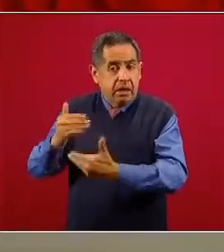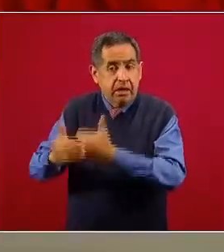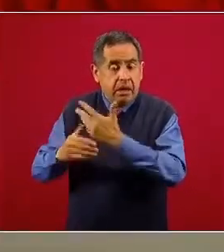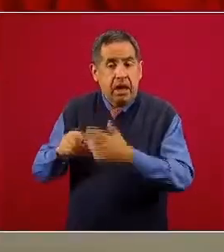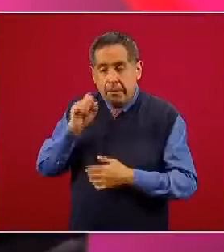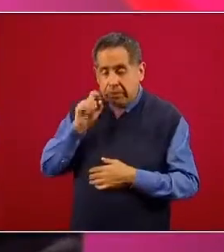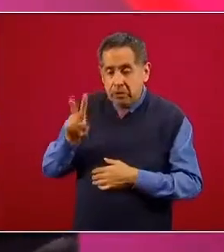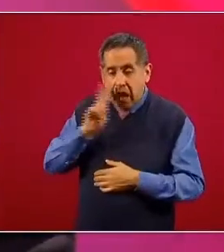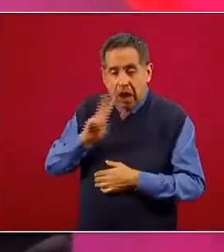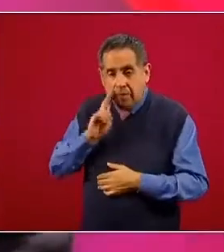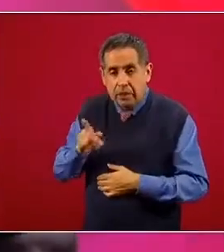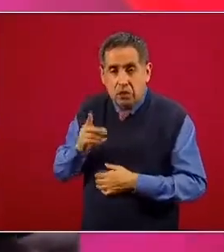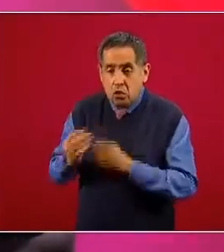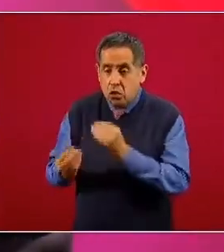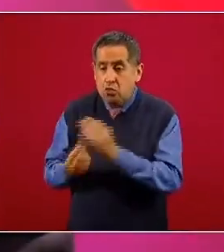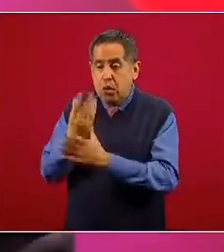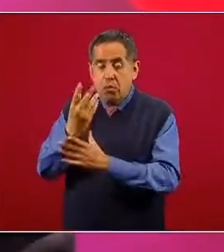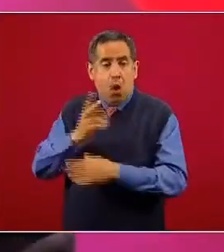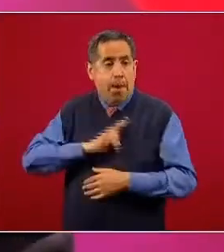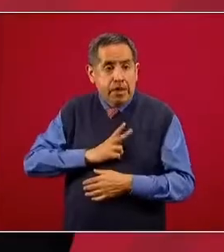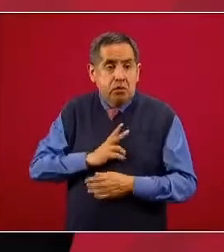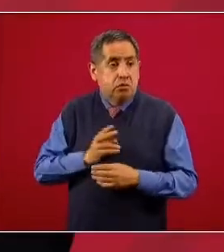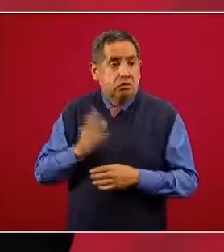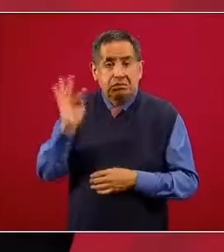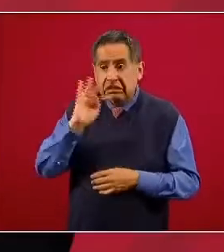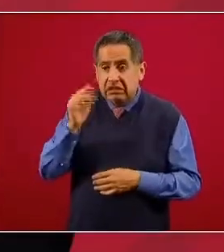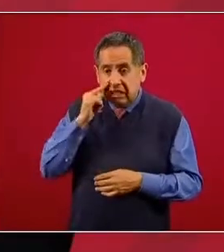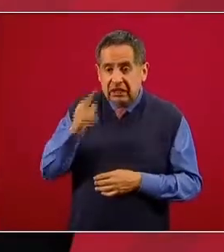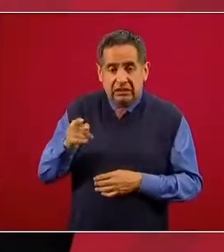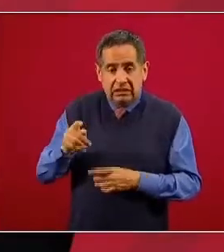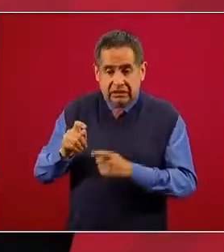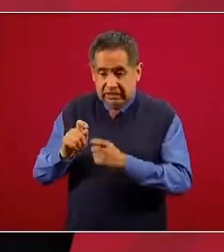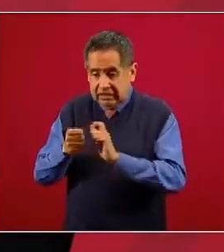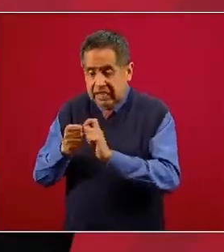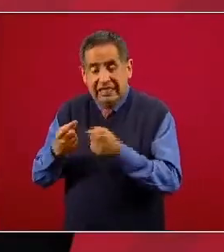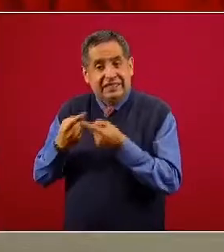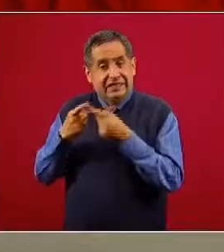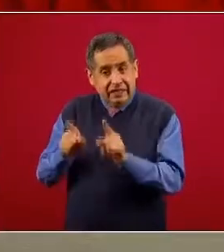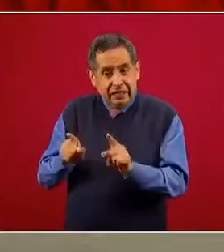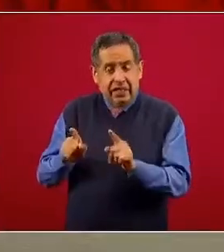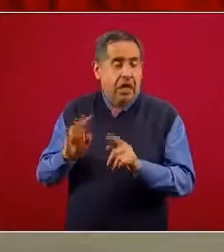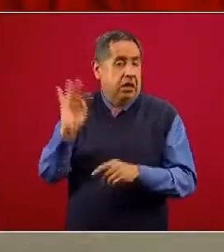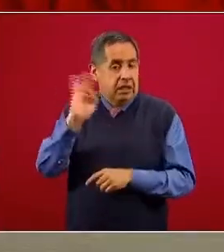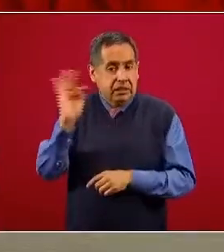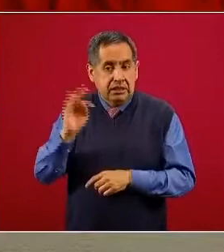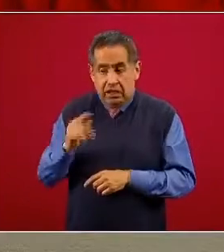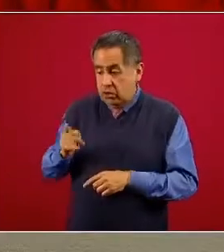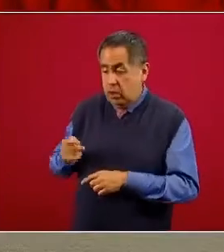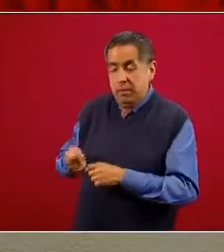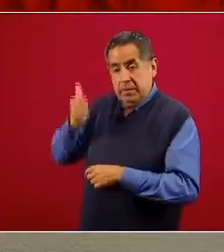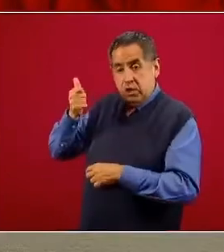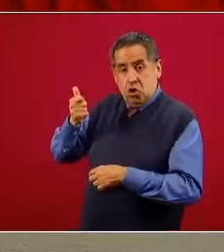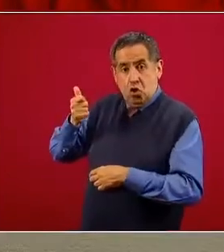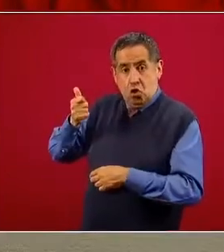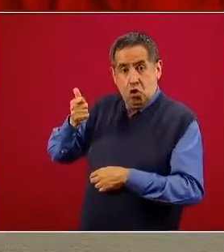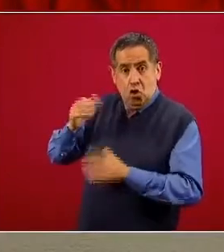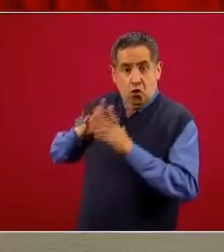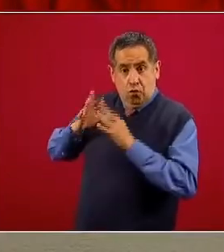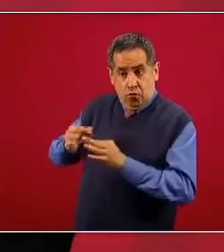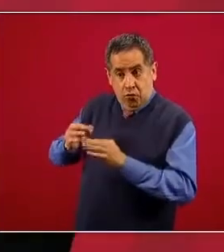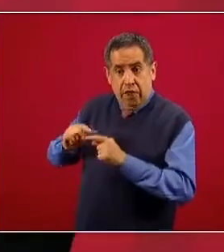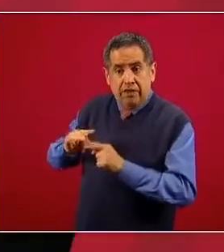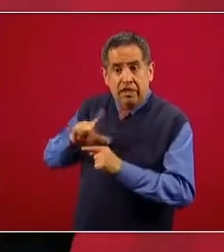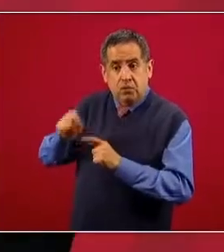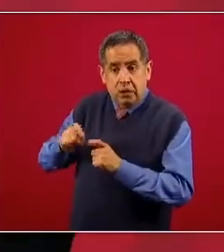la probabilidad de encontrarnos con virus que son genéticamente diferentes a los que formaron la